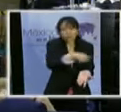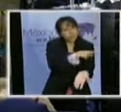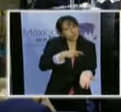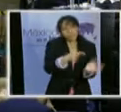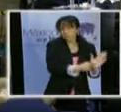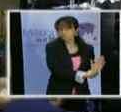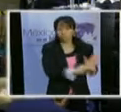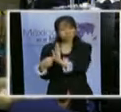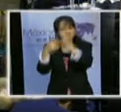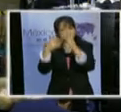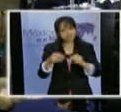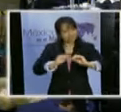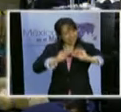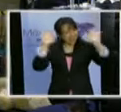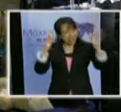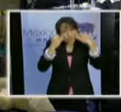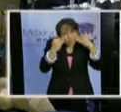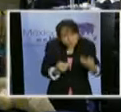a considerar.